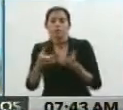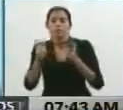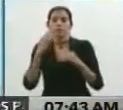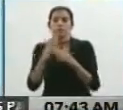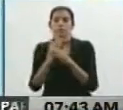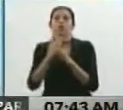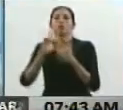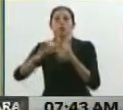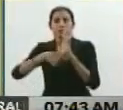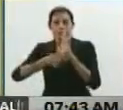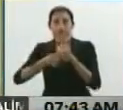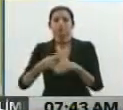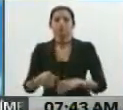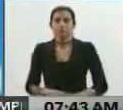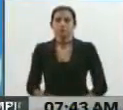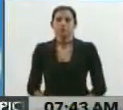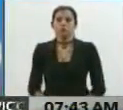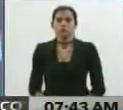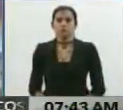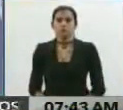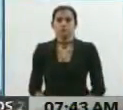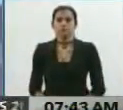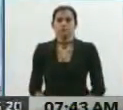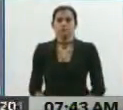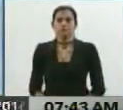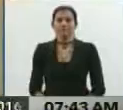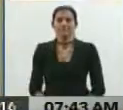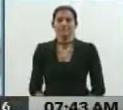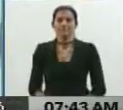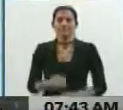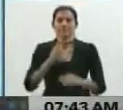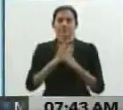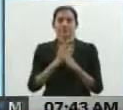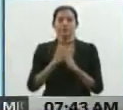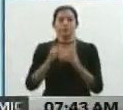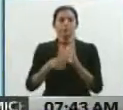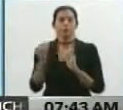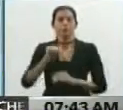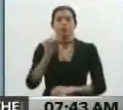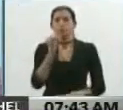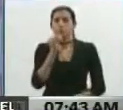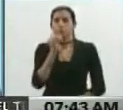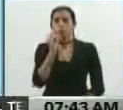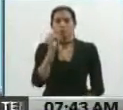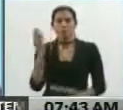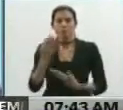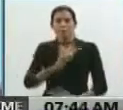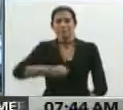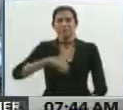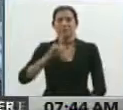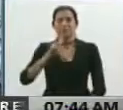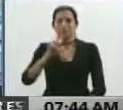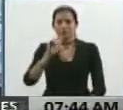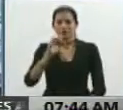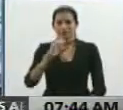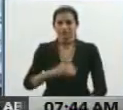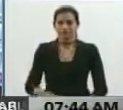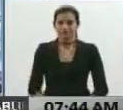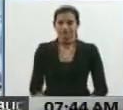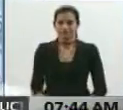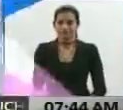salgado después de que culminen se en su cierto correcto para todos ya no hablemos más con jorge y luis montenegro presidente del inac